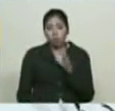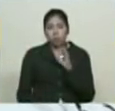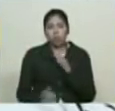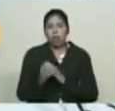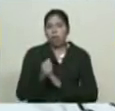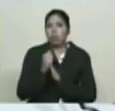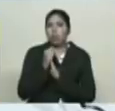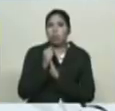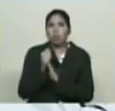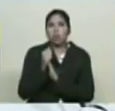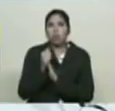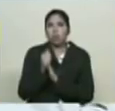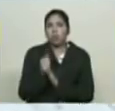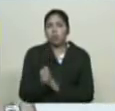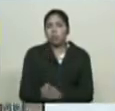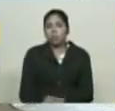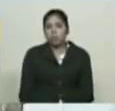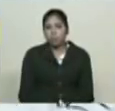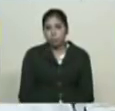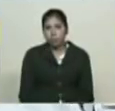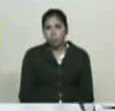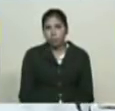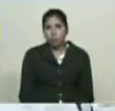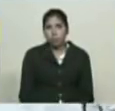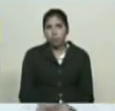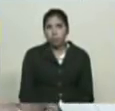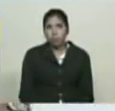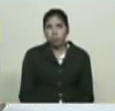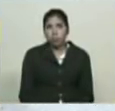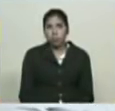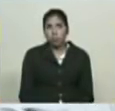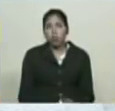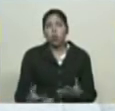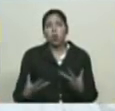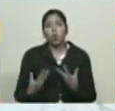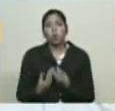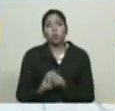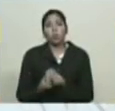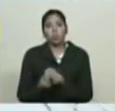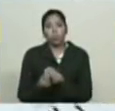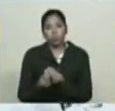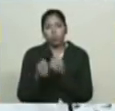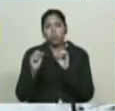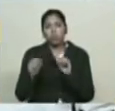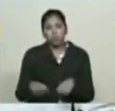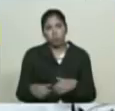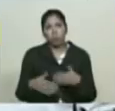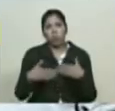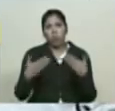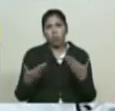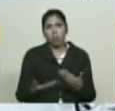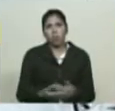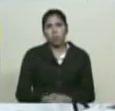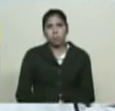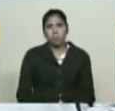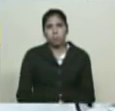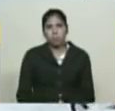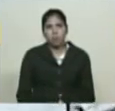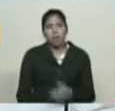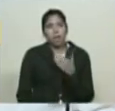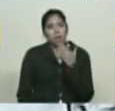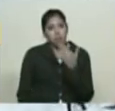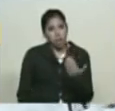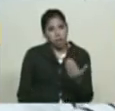histórica. Y vamos juntos, juntos, porque juntos todo es posible. Le doy las gracias